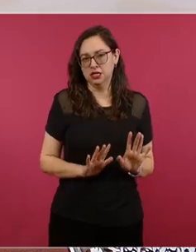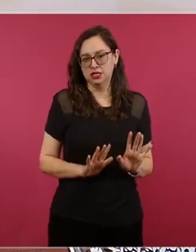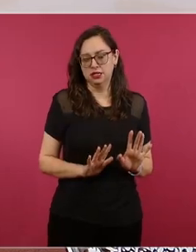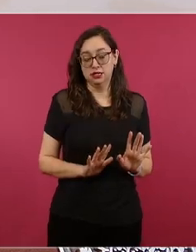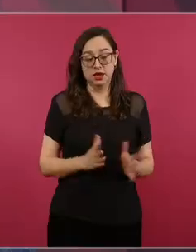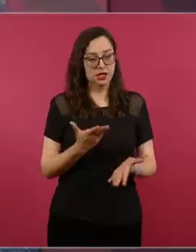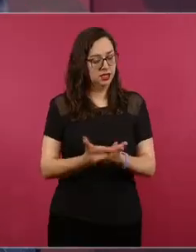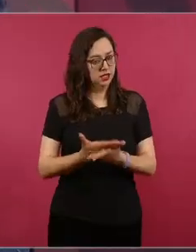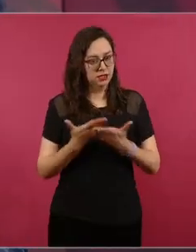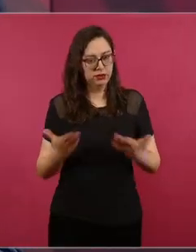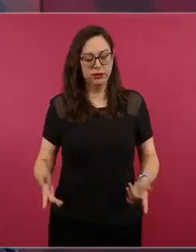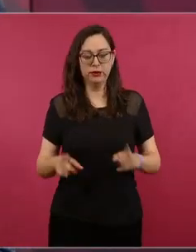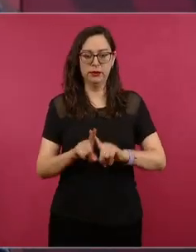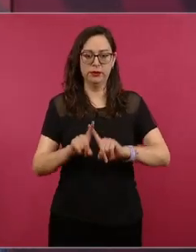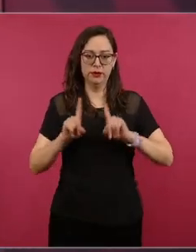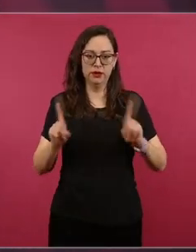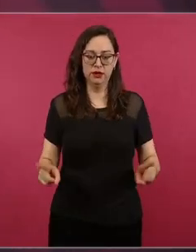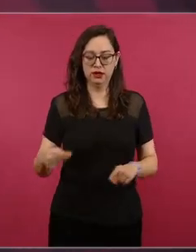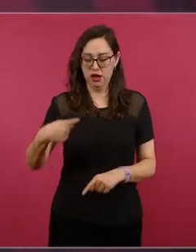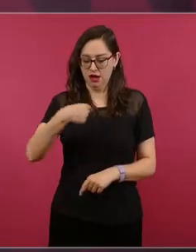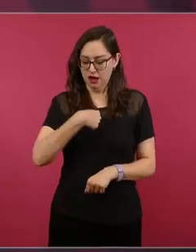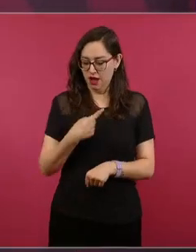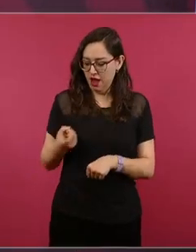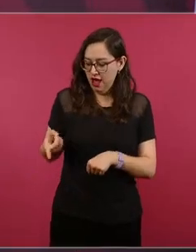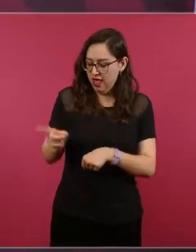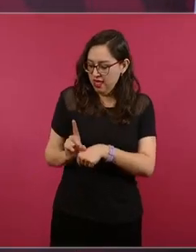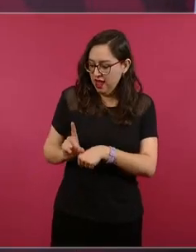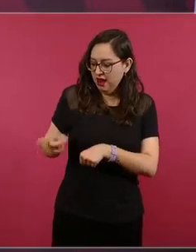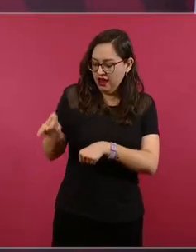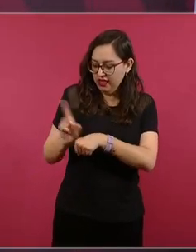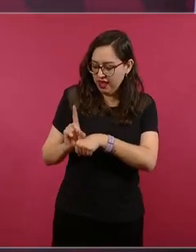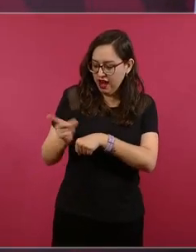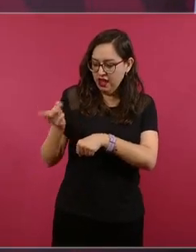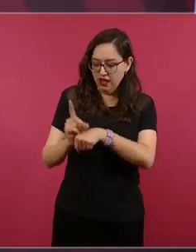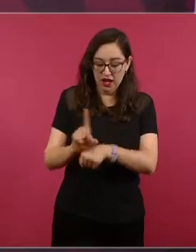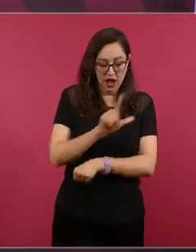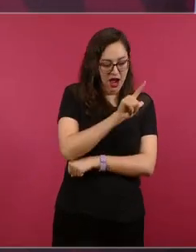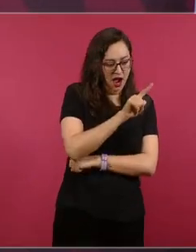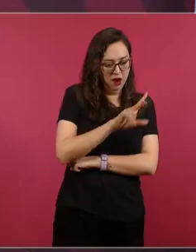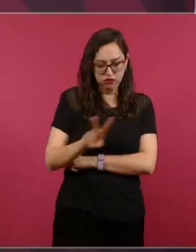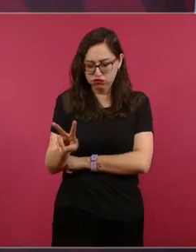todos los días, de 6 a 7 de la mañana,